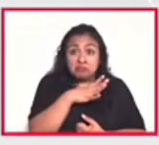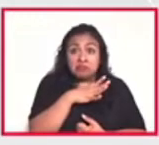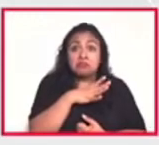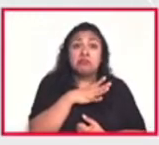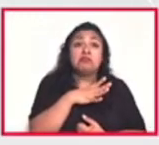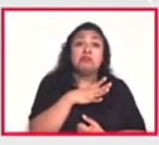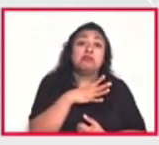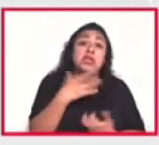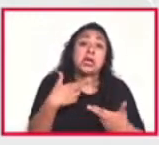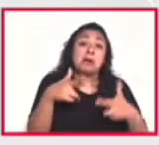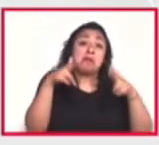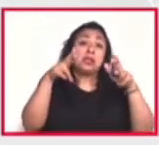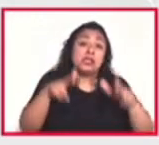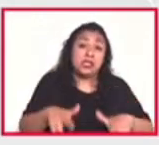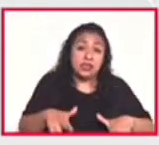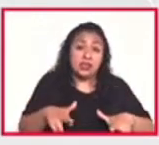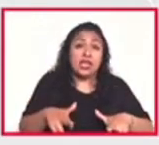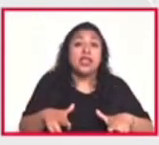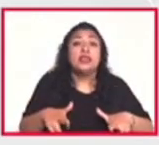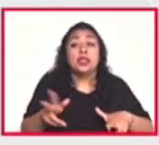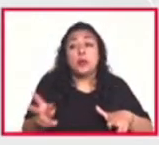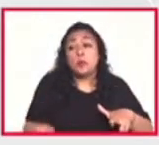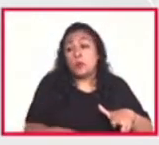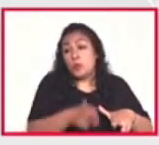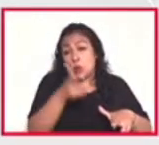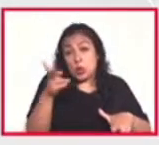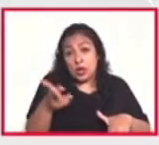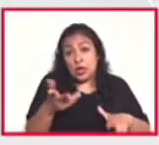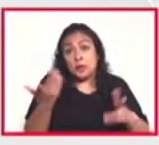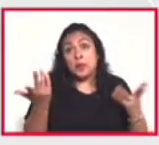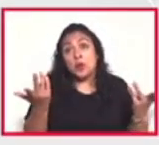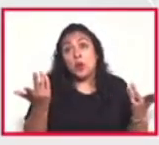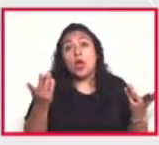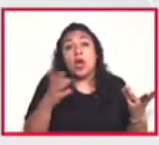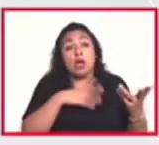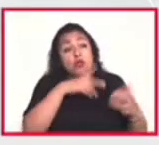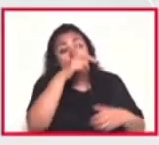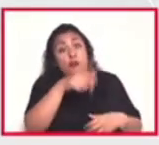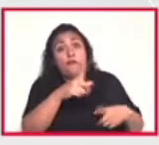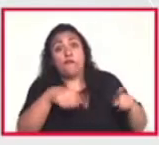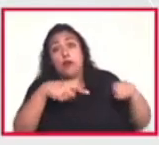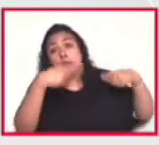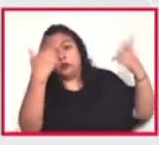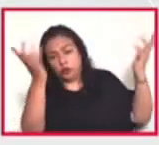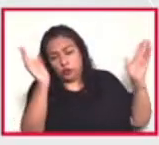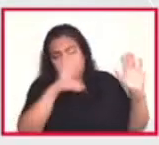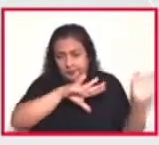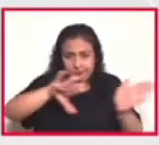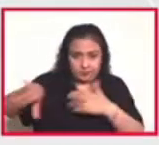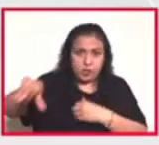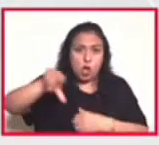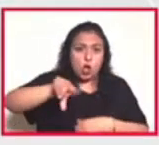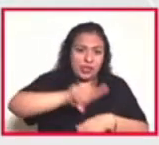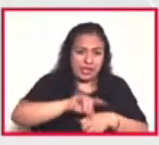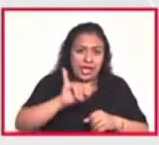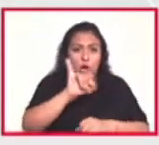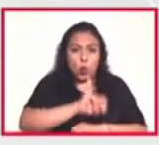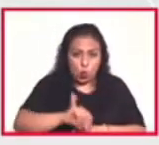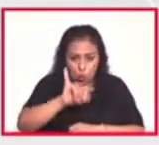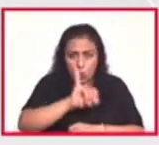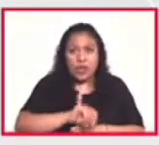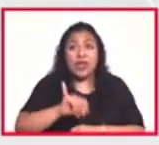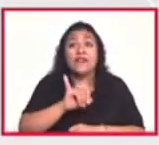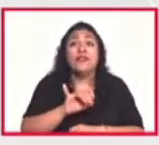a un representante del pueblo a partir de una figura famosa? También hoy es jueves, además de la región, jueves